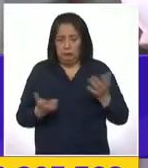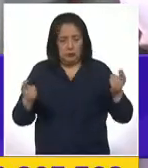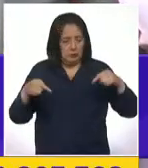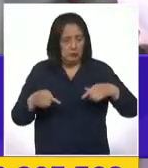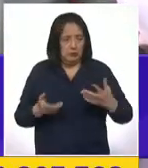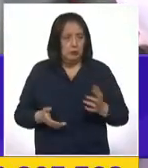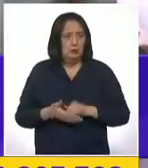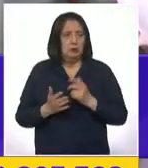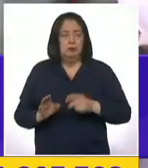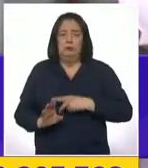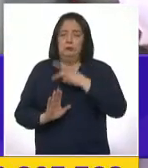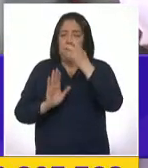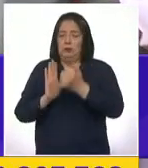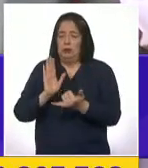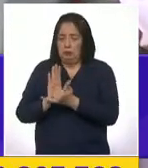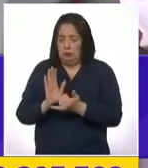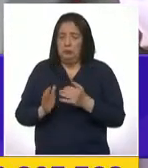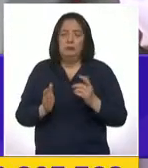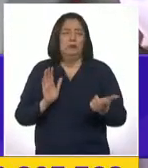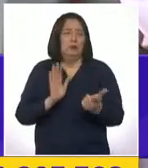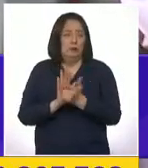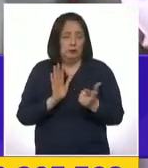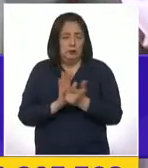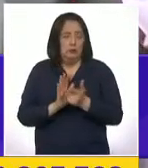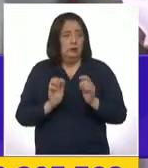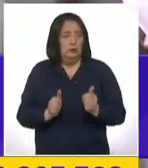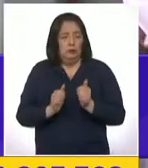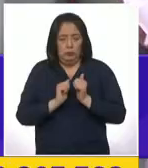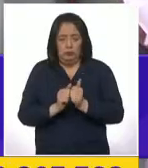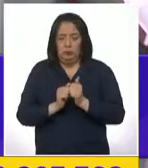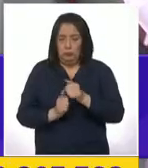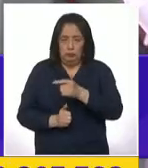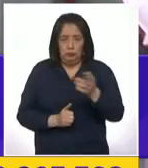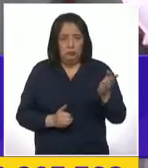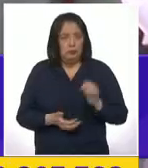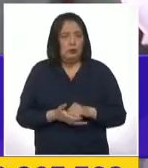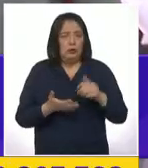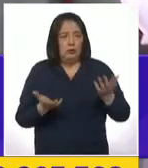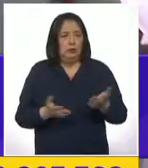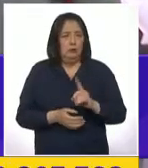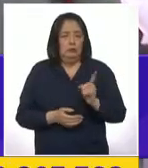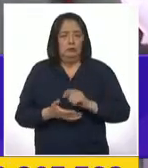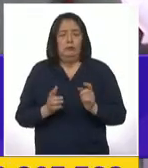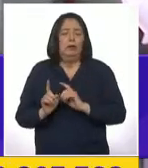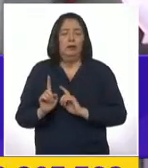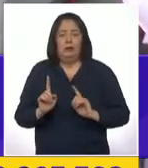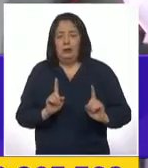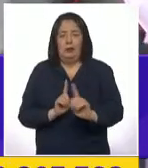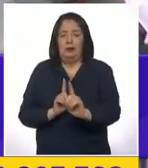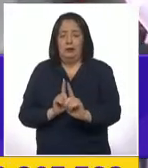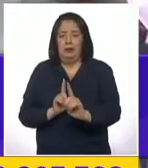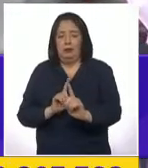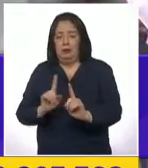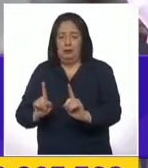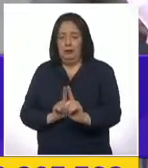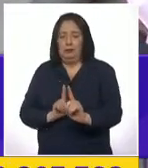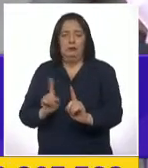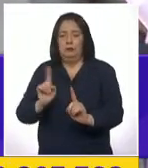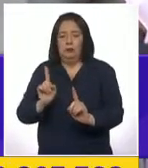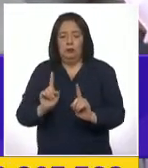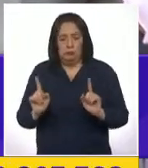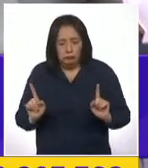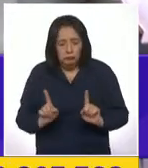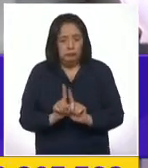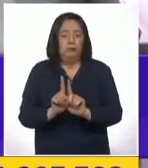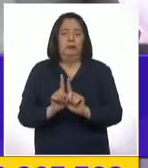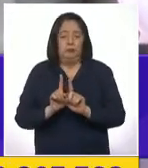dispuestos acá para convertirla en proyecto de ley. Y caminaremos junto con ustedes Acá no hay que alguien va adelante o alguien otro va atrás. Acá nos vamos